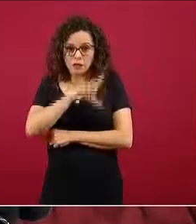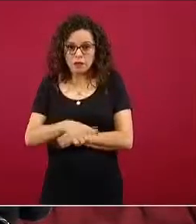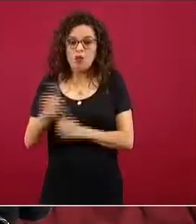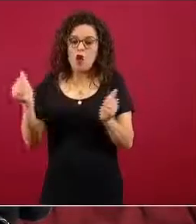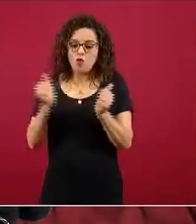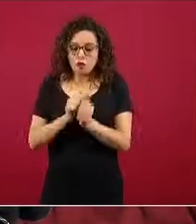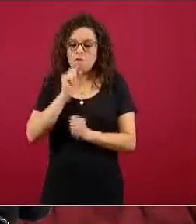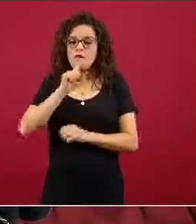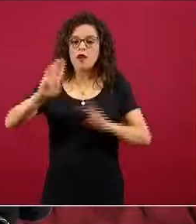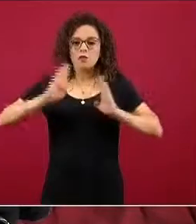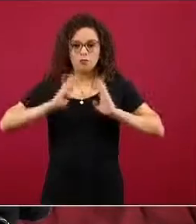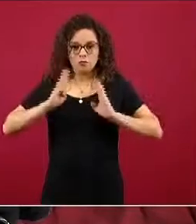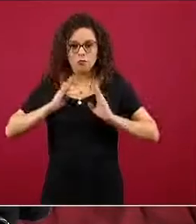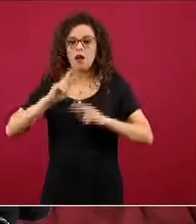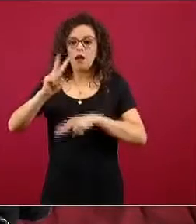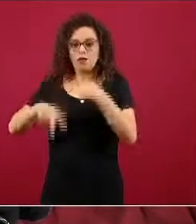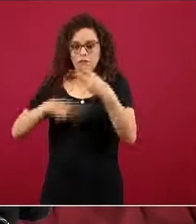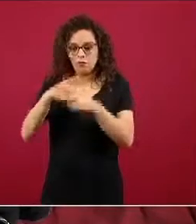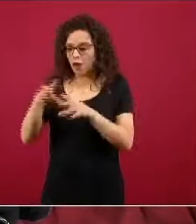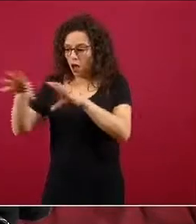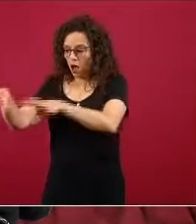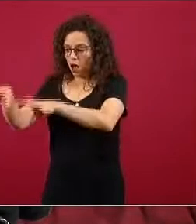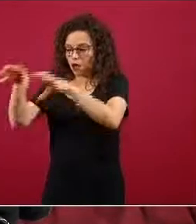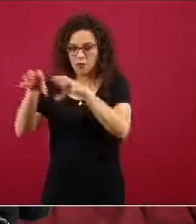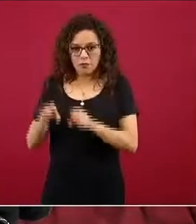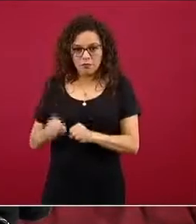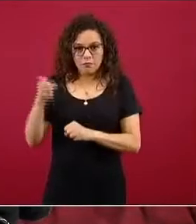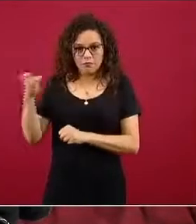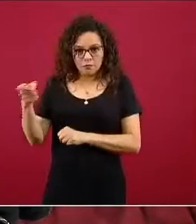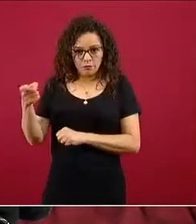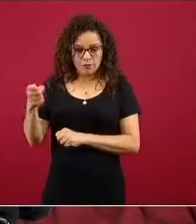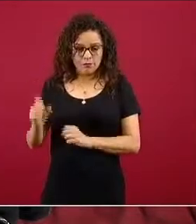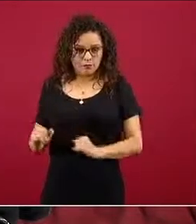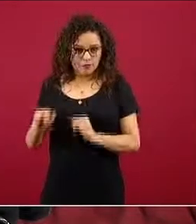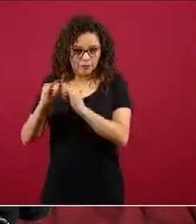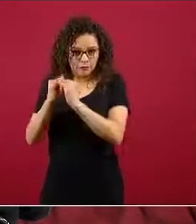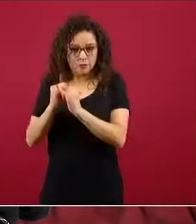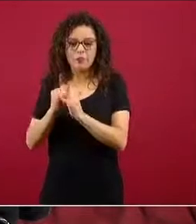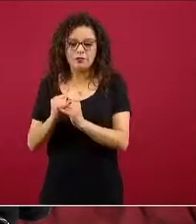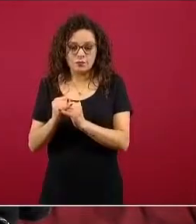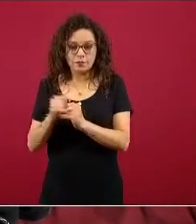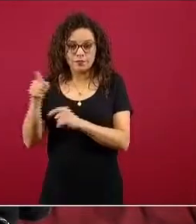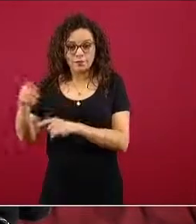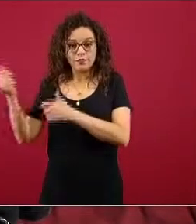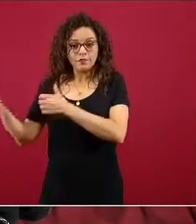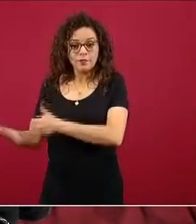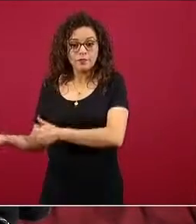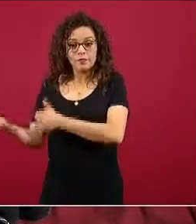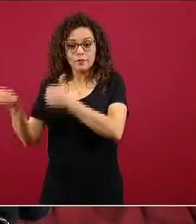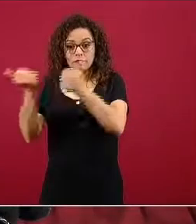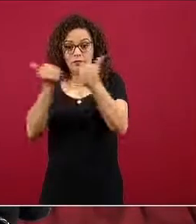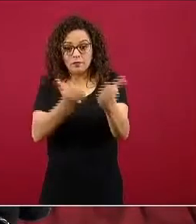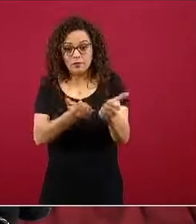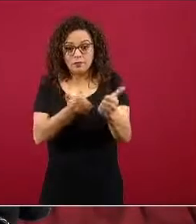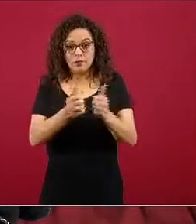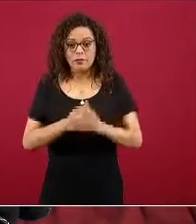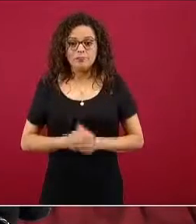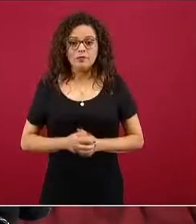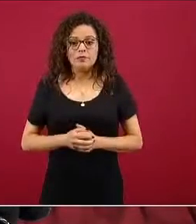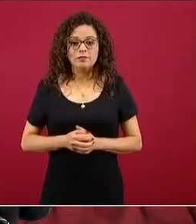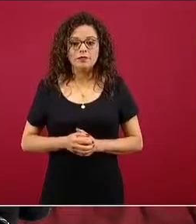Armadas recogerá el paquete en el Instituto Nacional de Cancerología. En el traslado se realizará